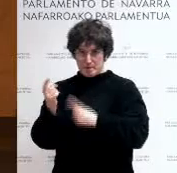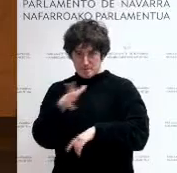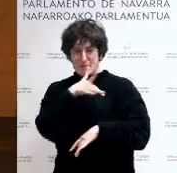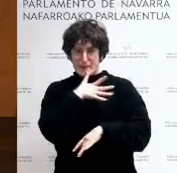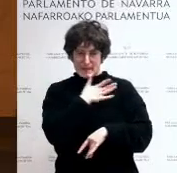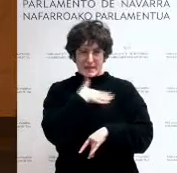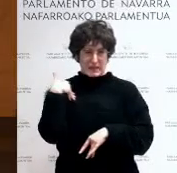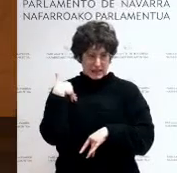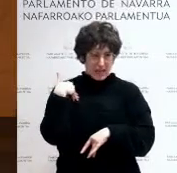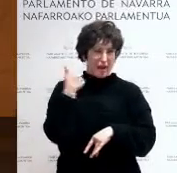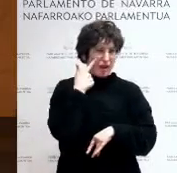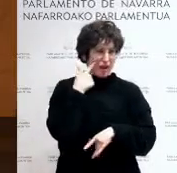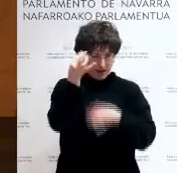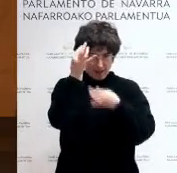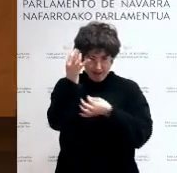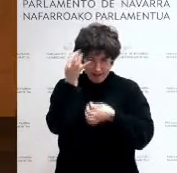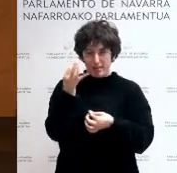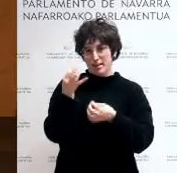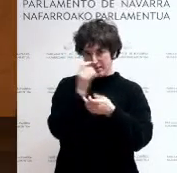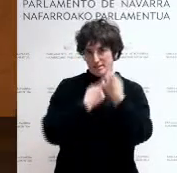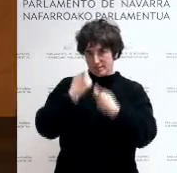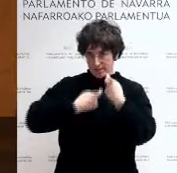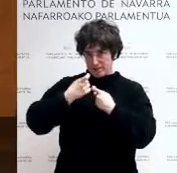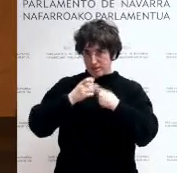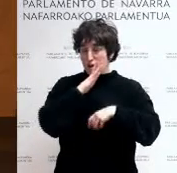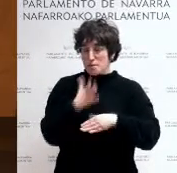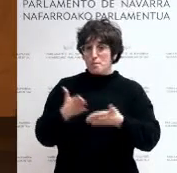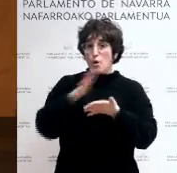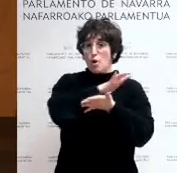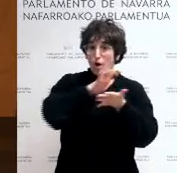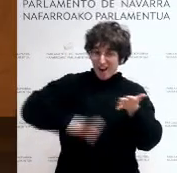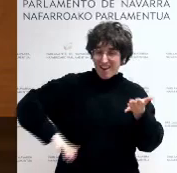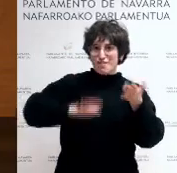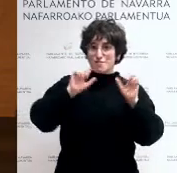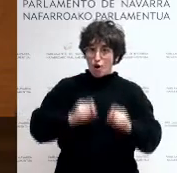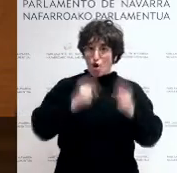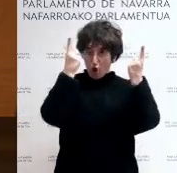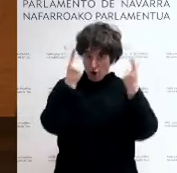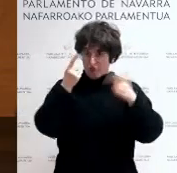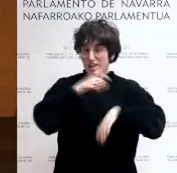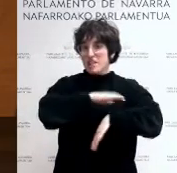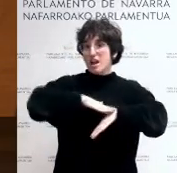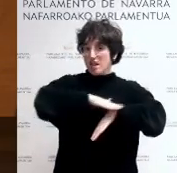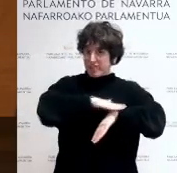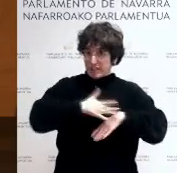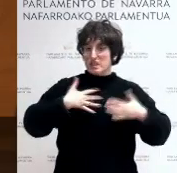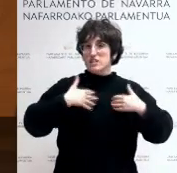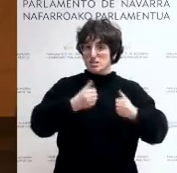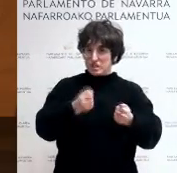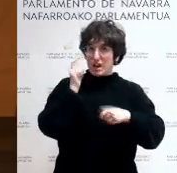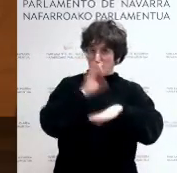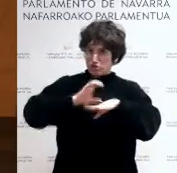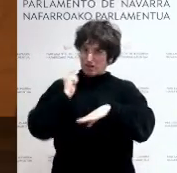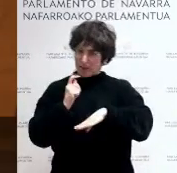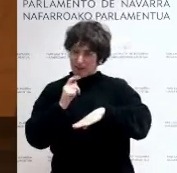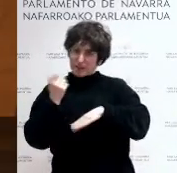evidenciar estas afirmaciones. Existen unos informes oficiales del Ministerio de Sanidad, que el señor consejero los utiliza a menudo, se titulan